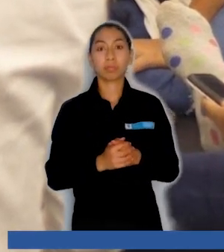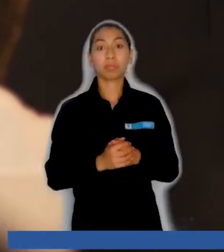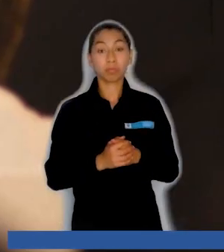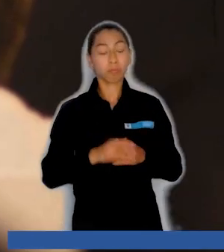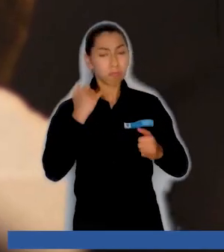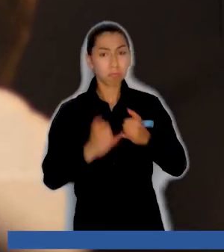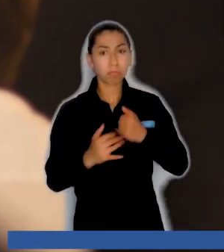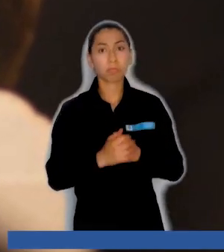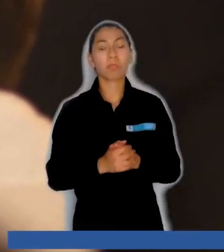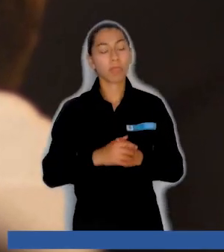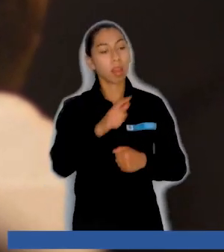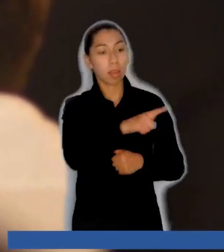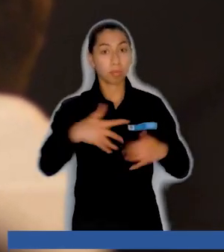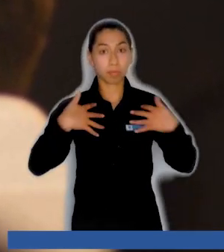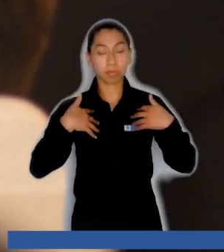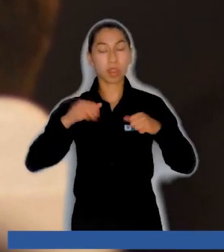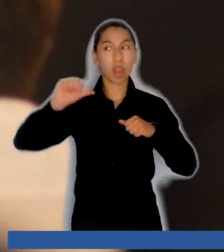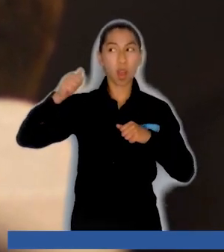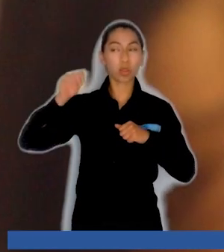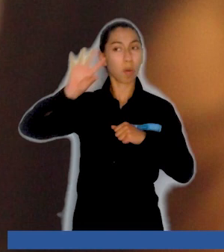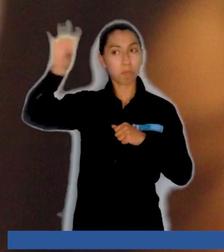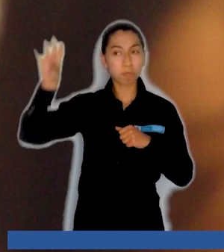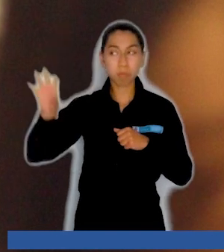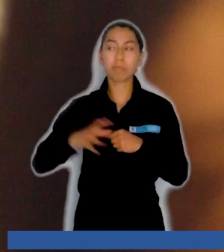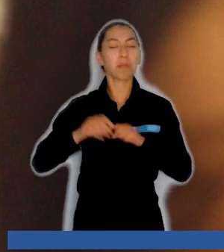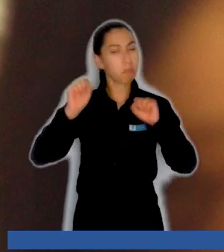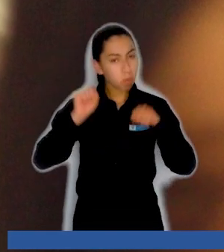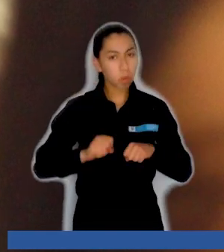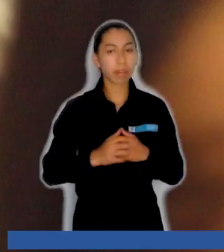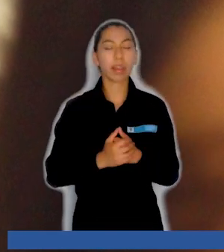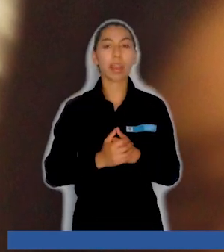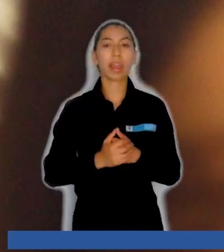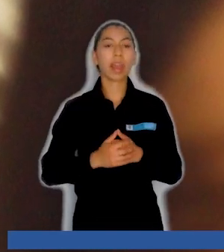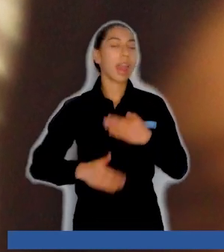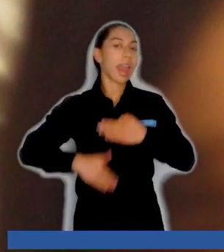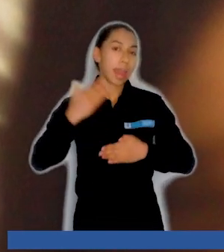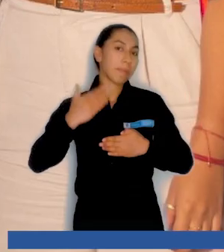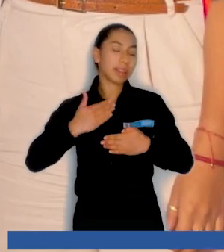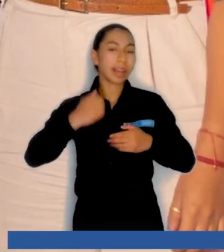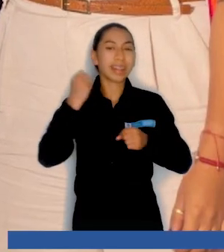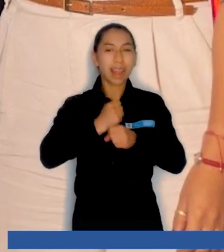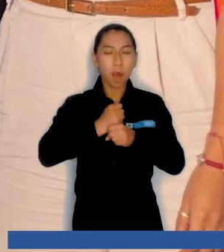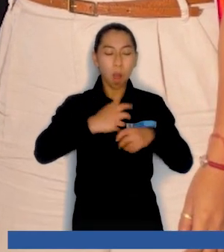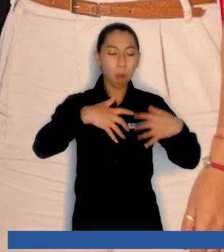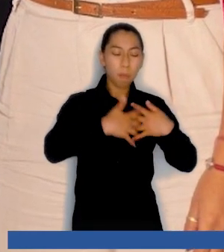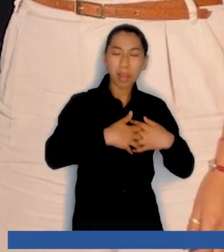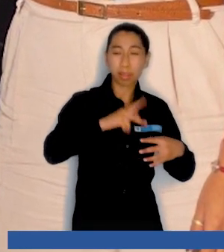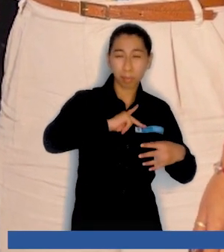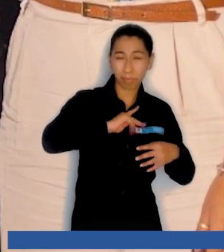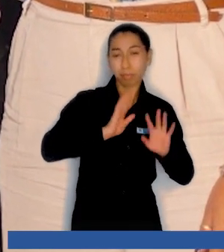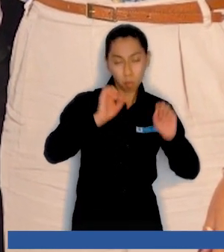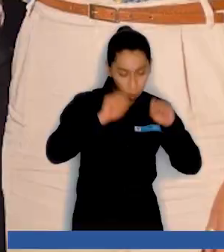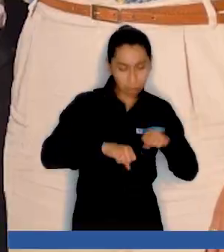Finalmente, el director aseguró que las víctimas en el exterior también recibirán apoyo para el emprendimiento de sus proyectos productivos.